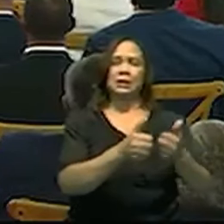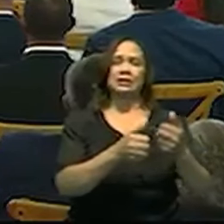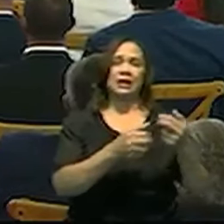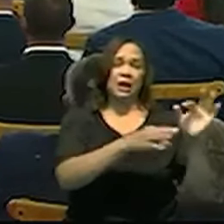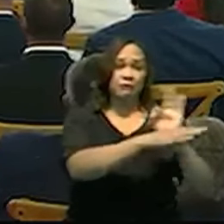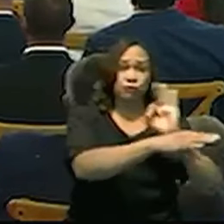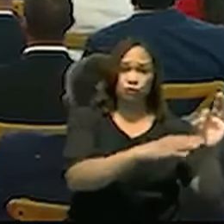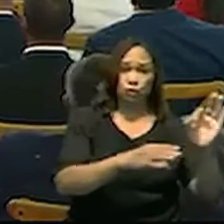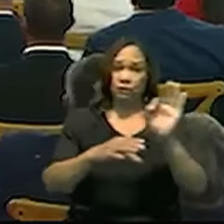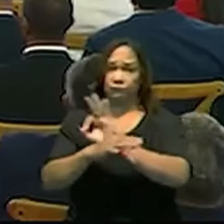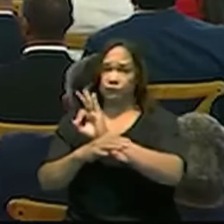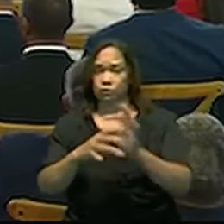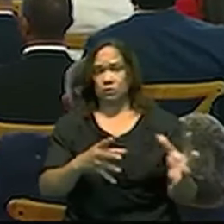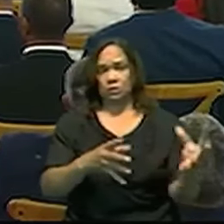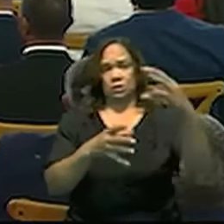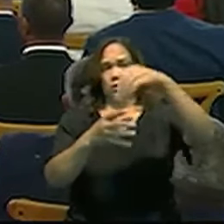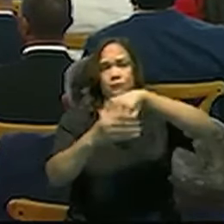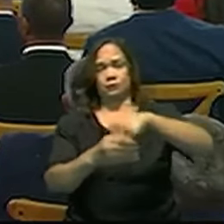que